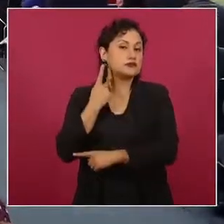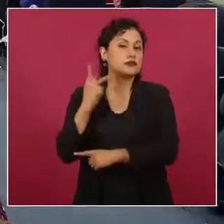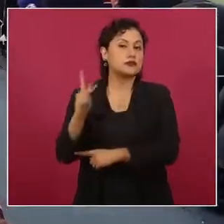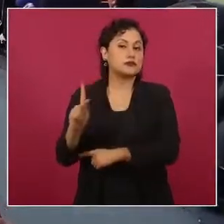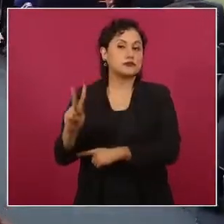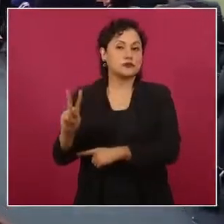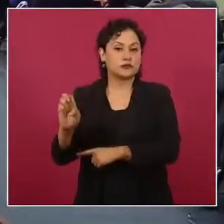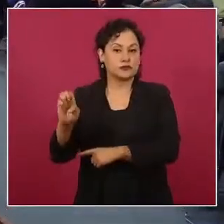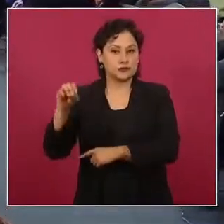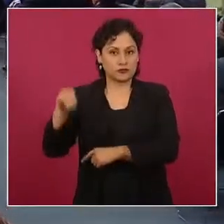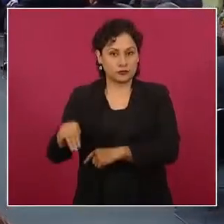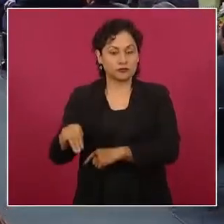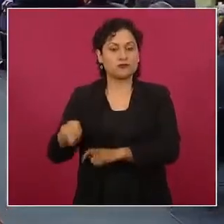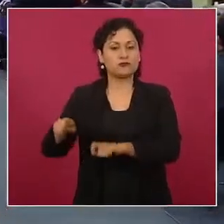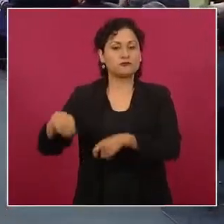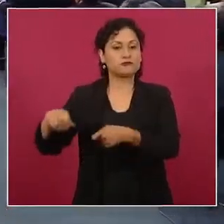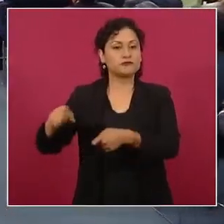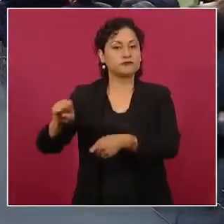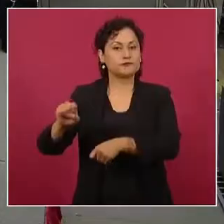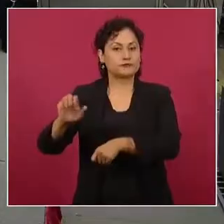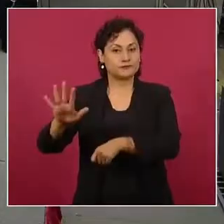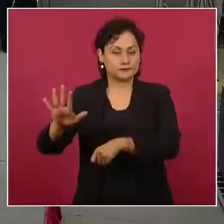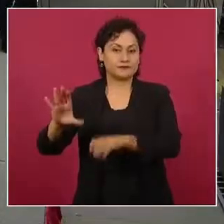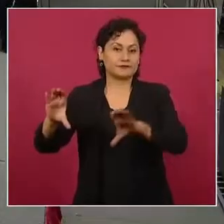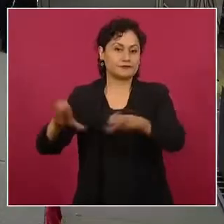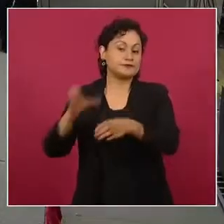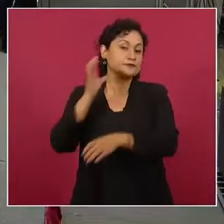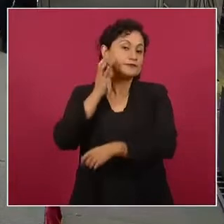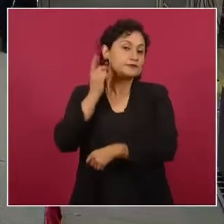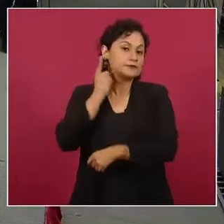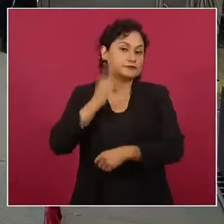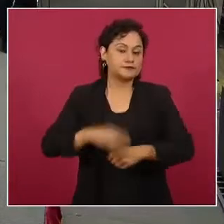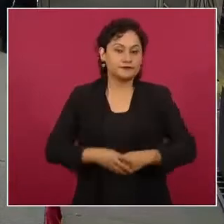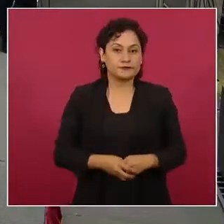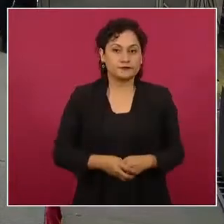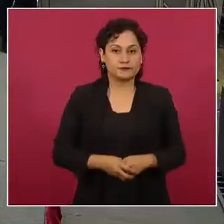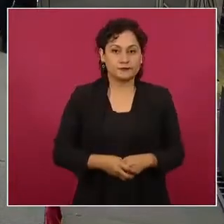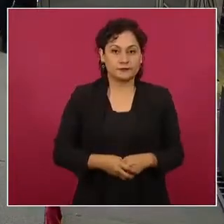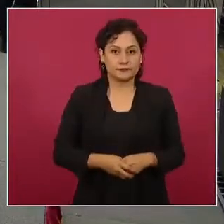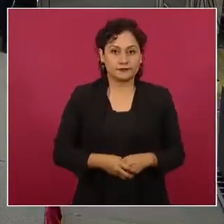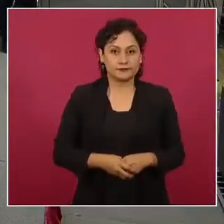la 65 legislatura de la Cámara de Diputados.